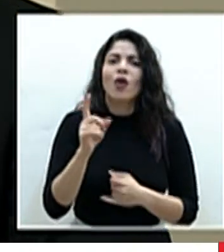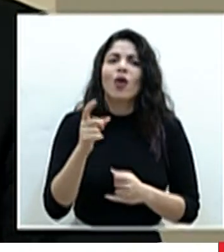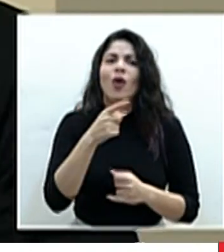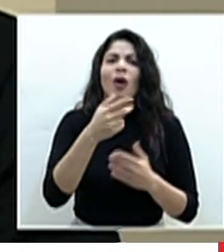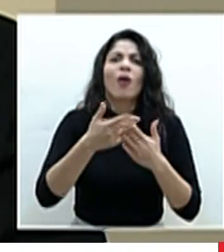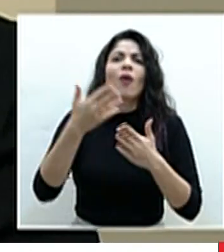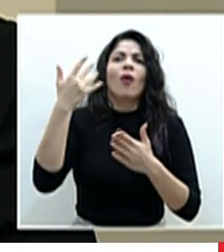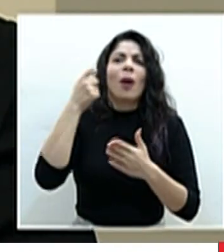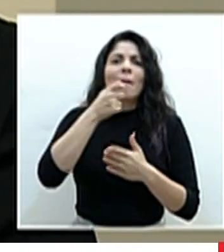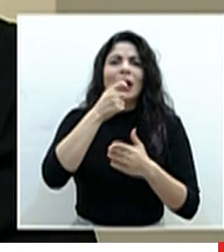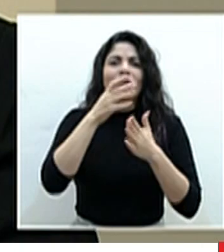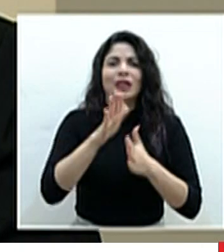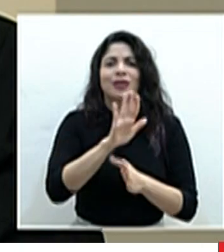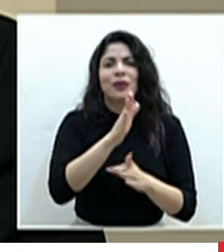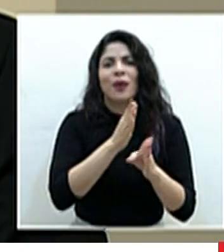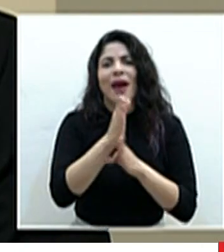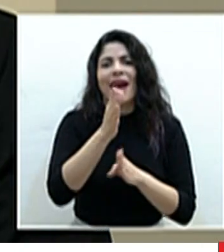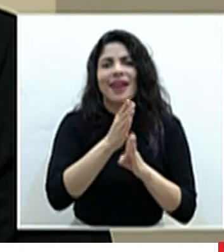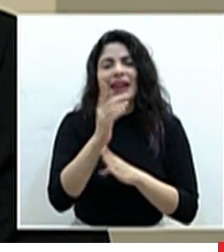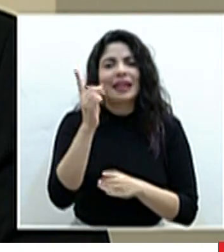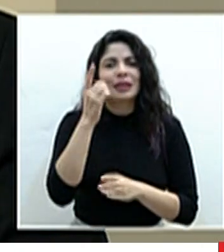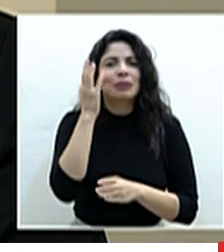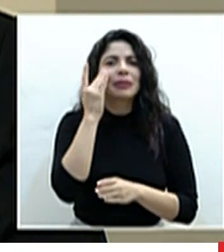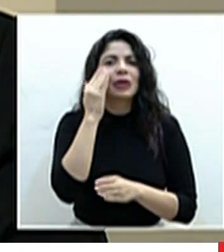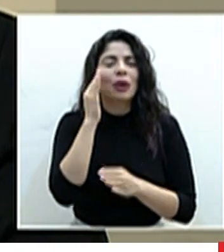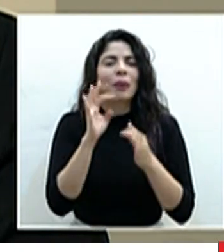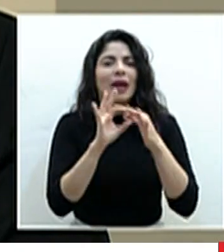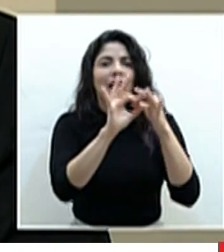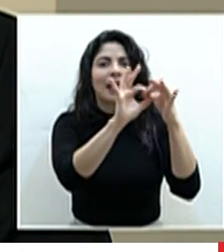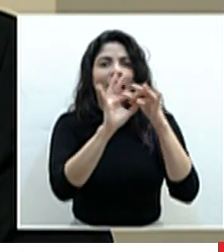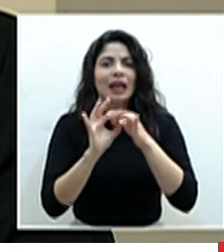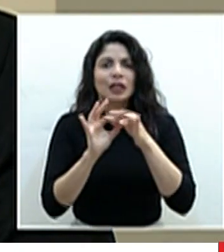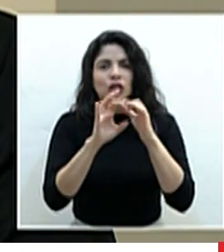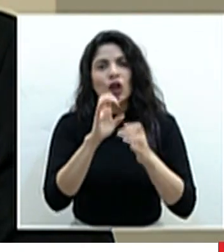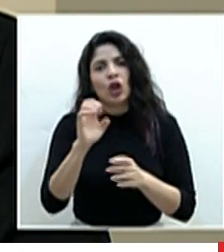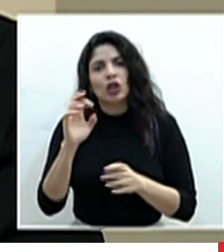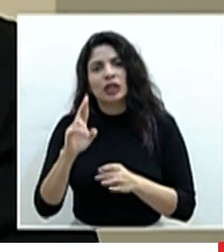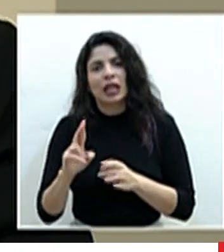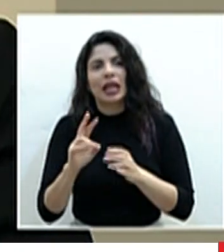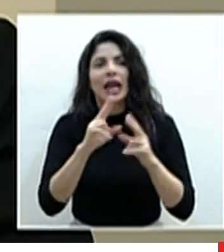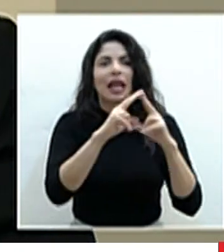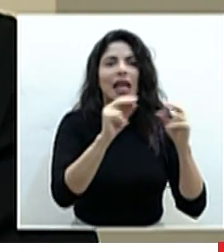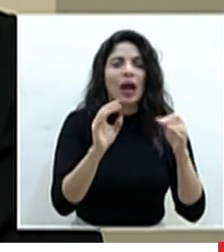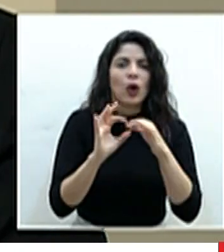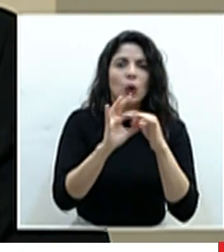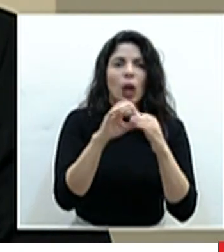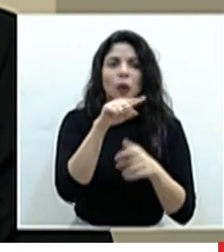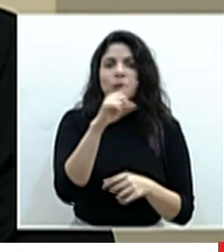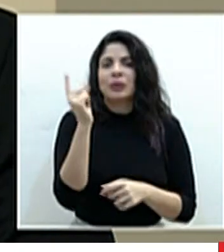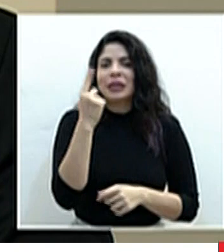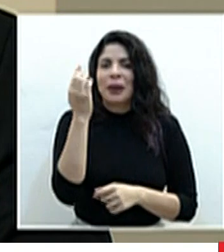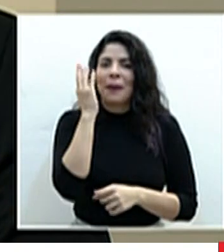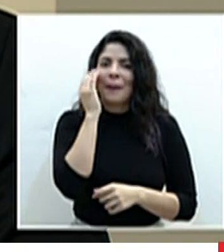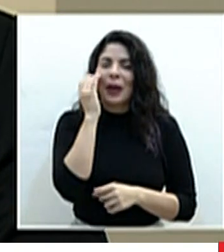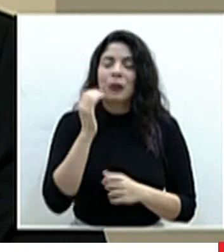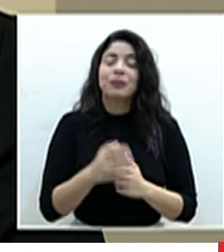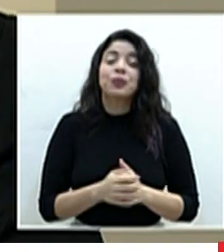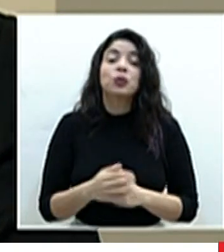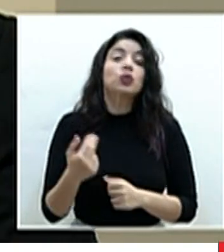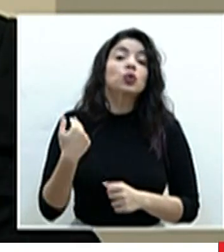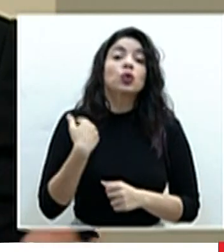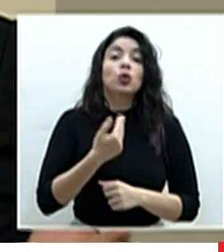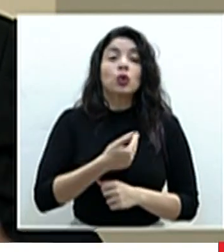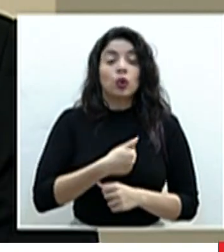una carrera periodística, la relación binacional entre Costa Rica y Nicaragua. Nuestras